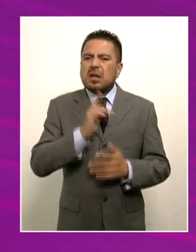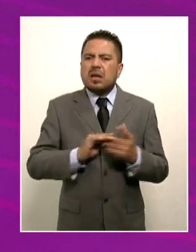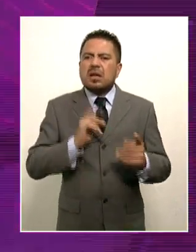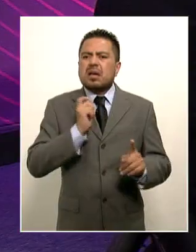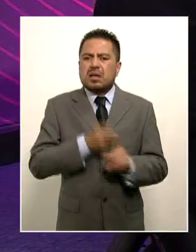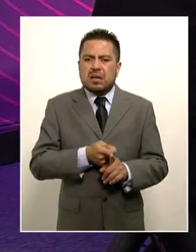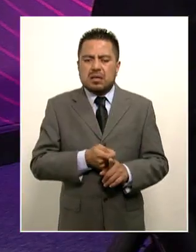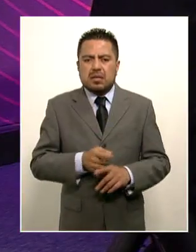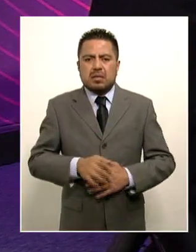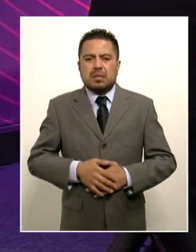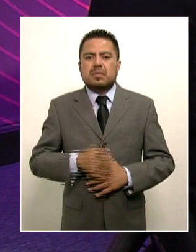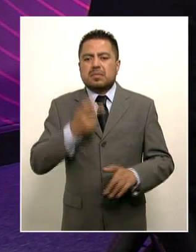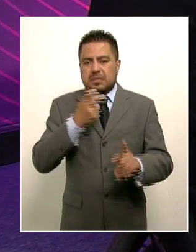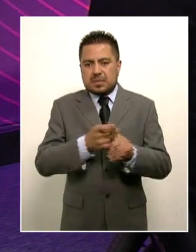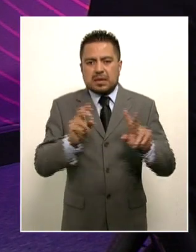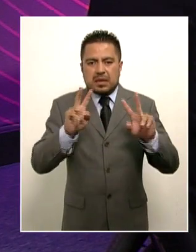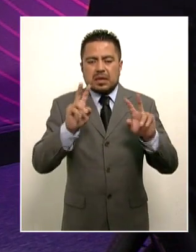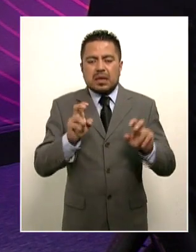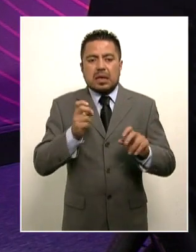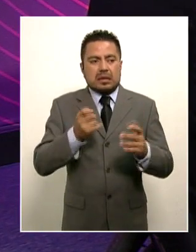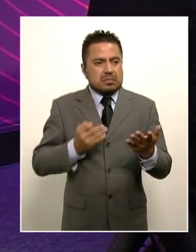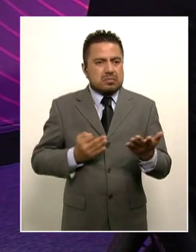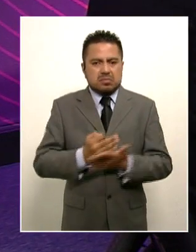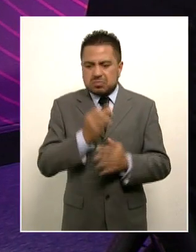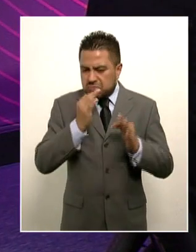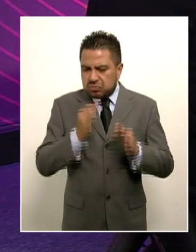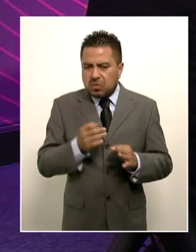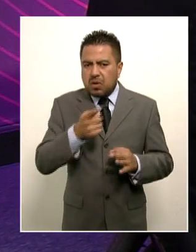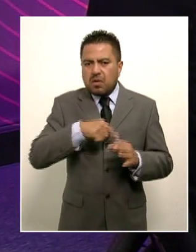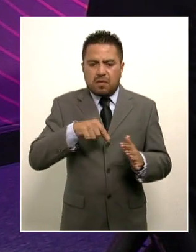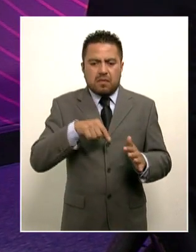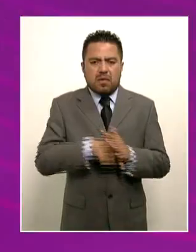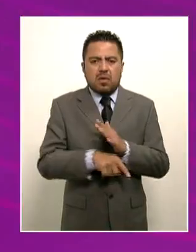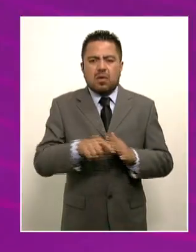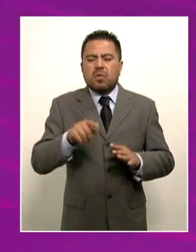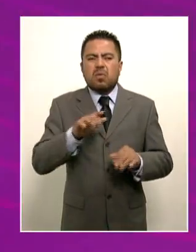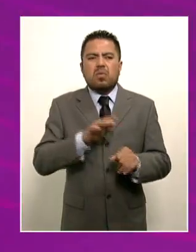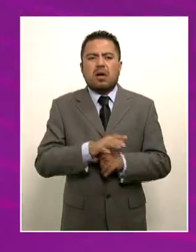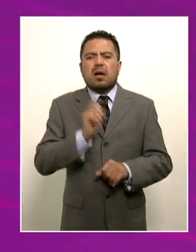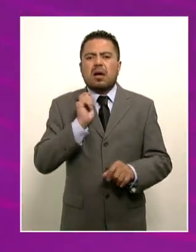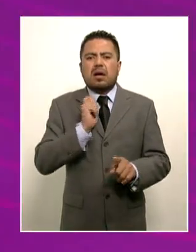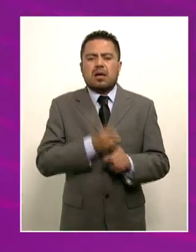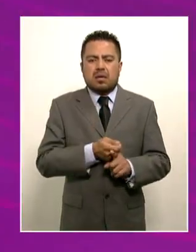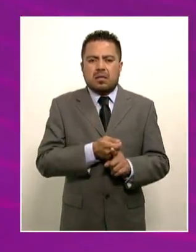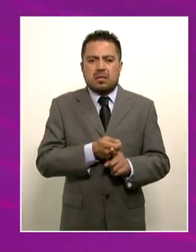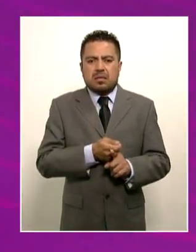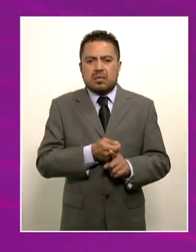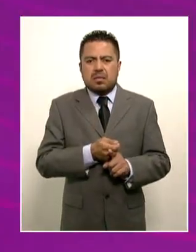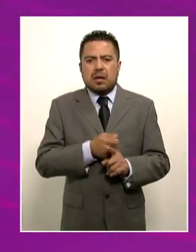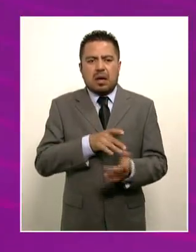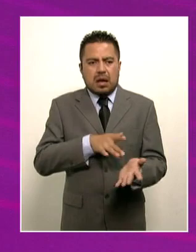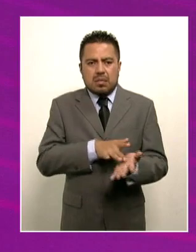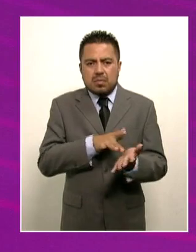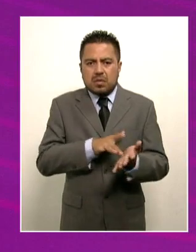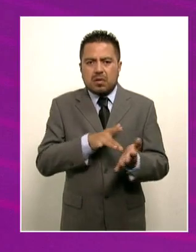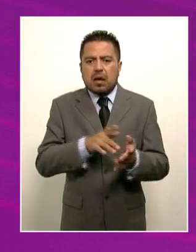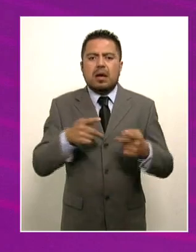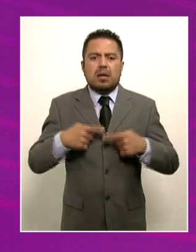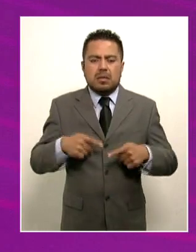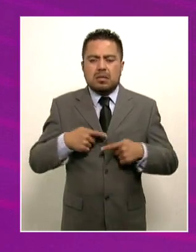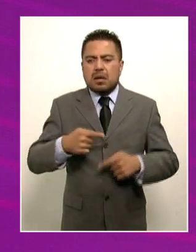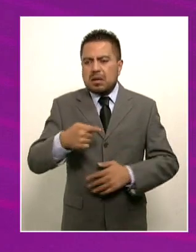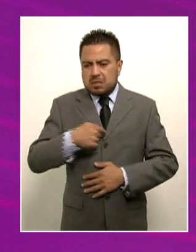eso? Ese es el tema de si realmente el fondo de la cuestión es apoyar a la persona. A